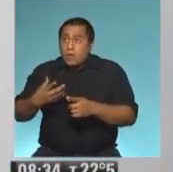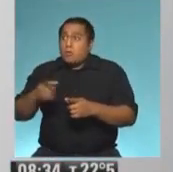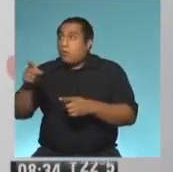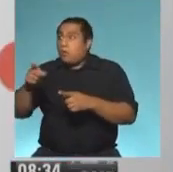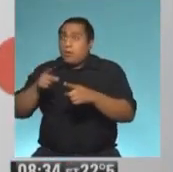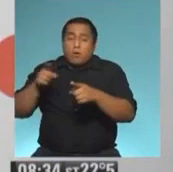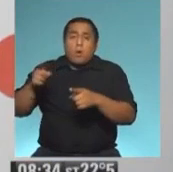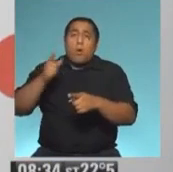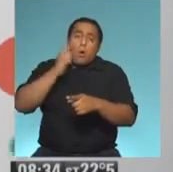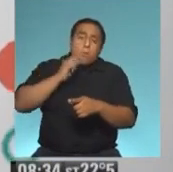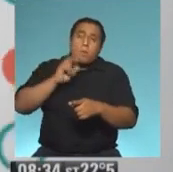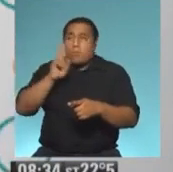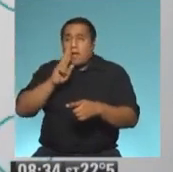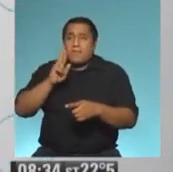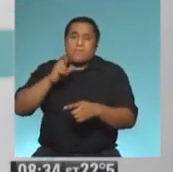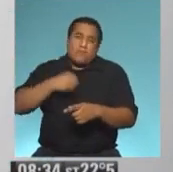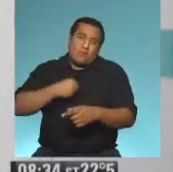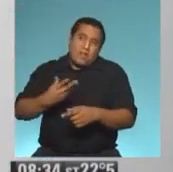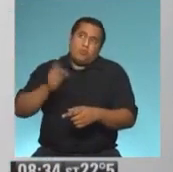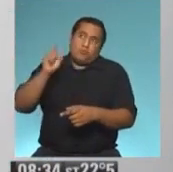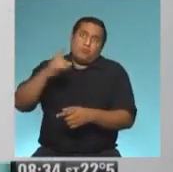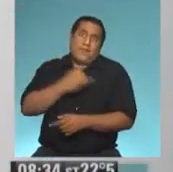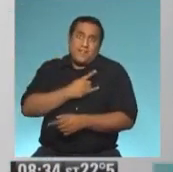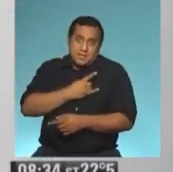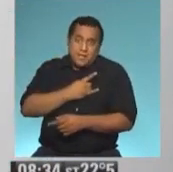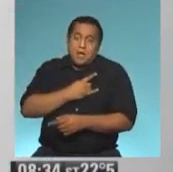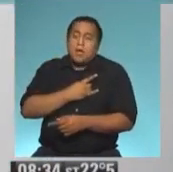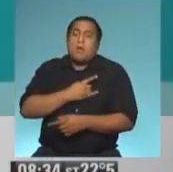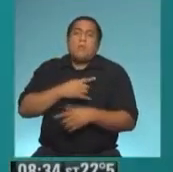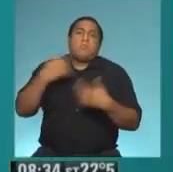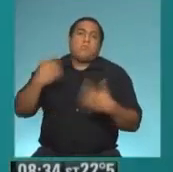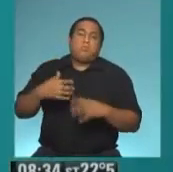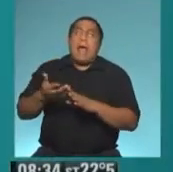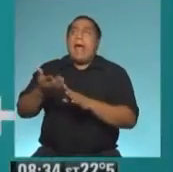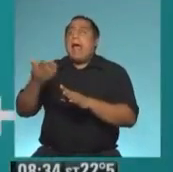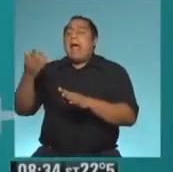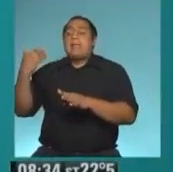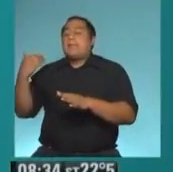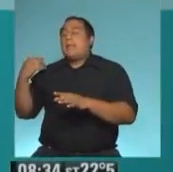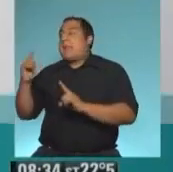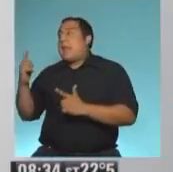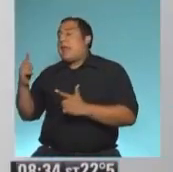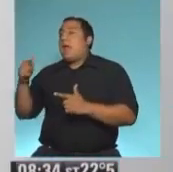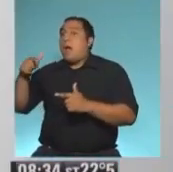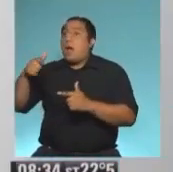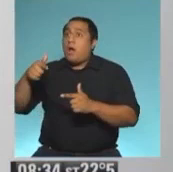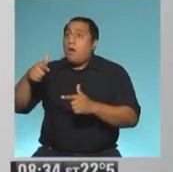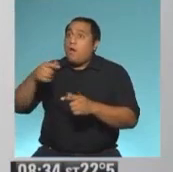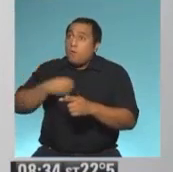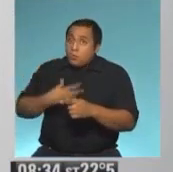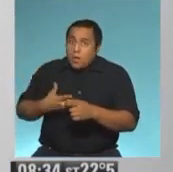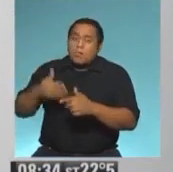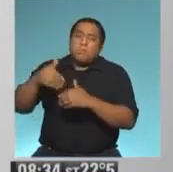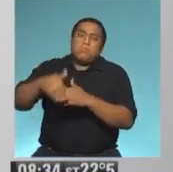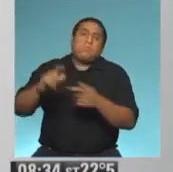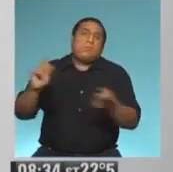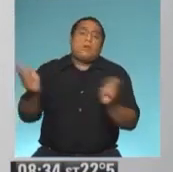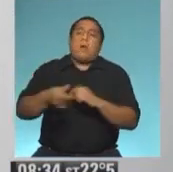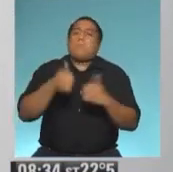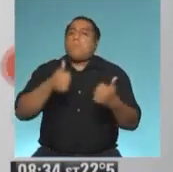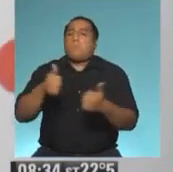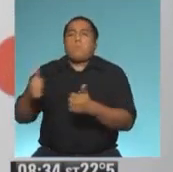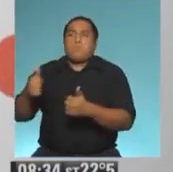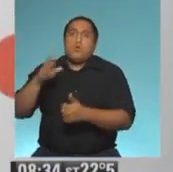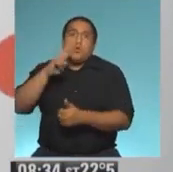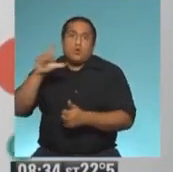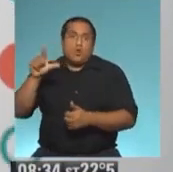y voluntarias universitarias, es un antes y un después. Han cumplido un rol destacadísimo. Bueno, ahora lo